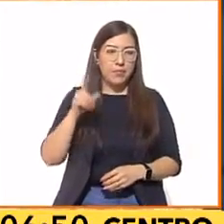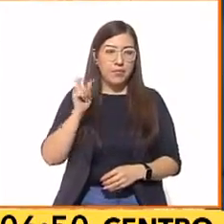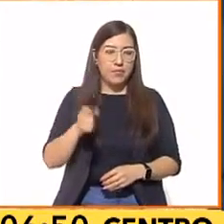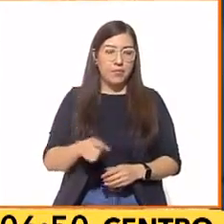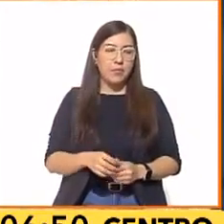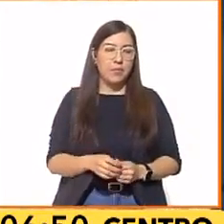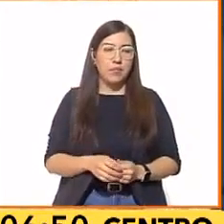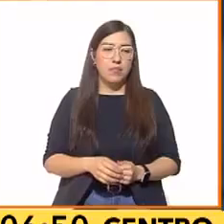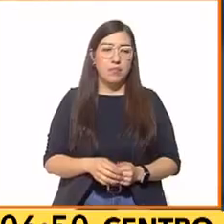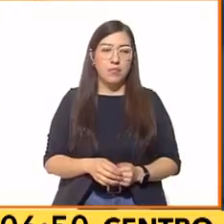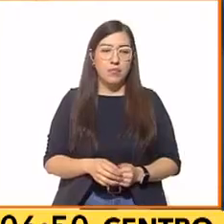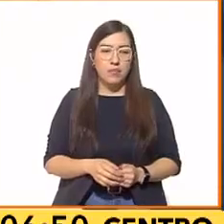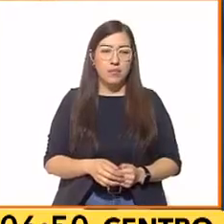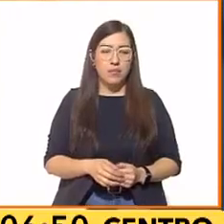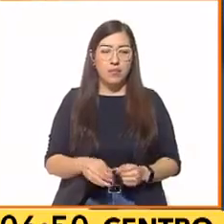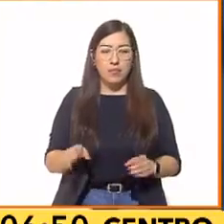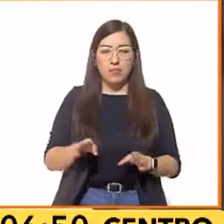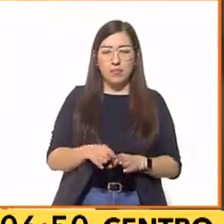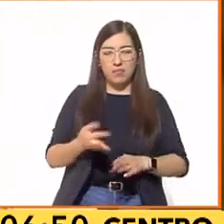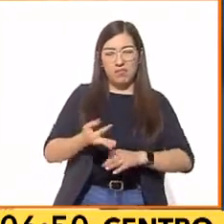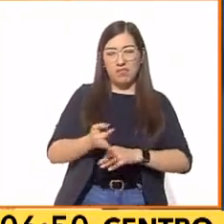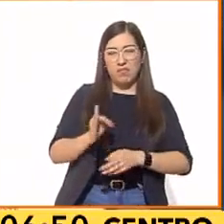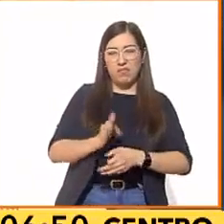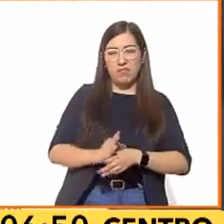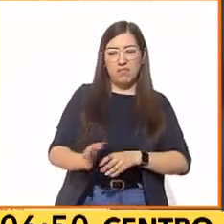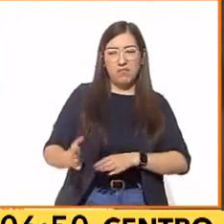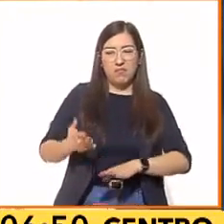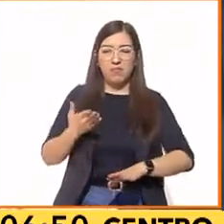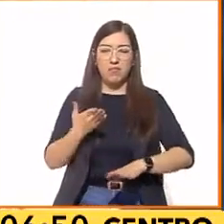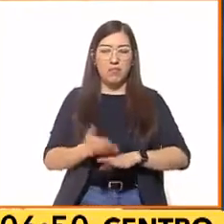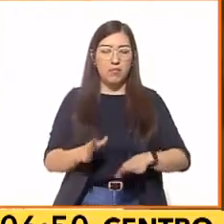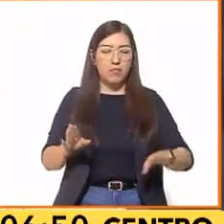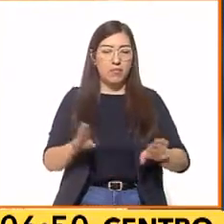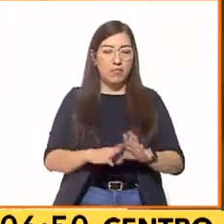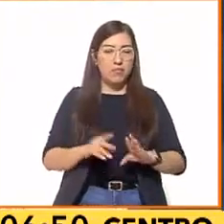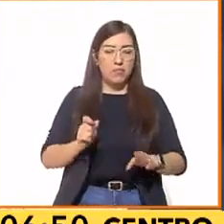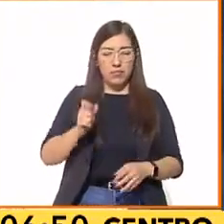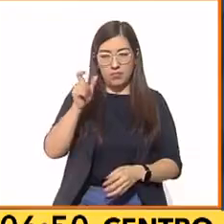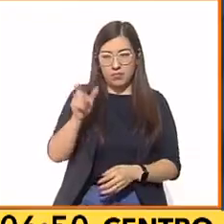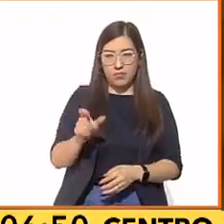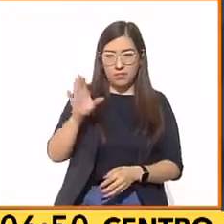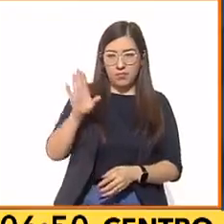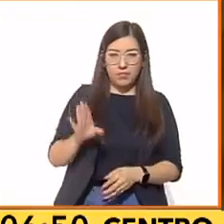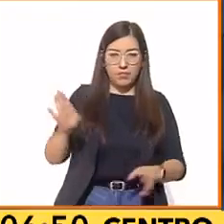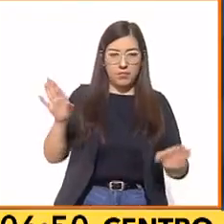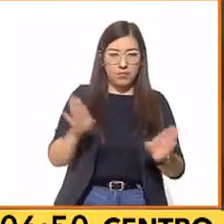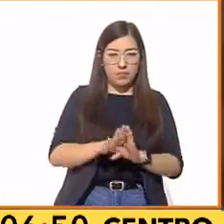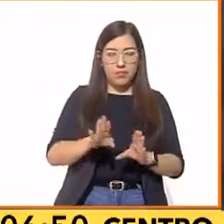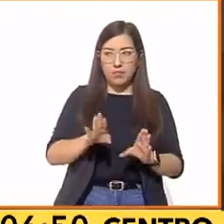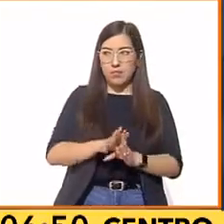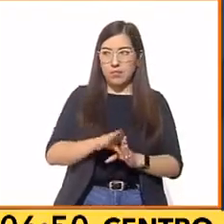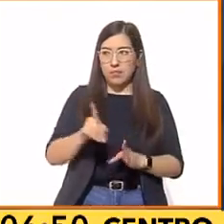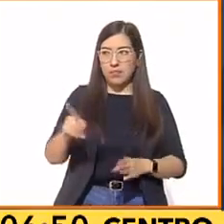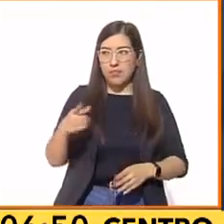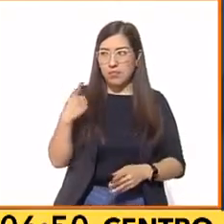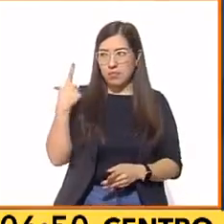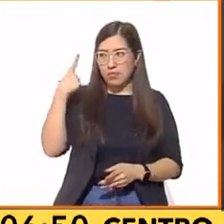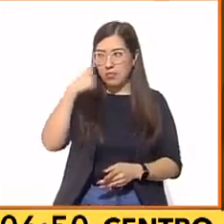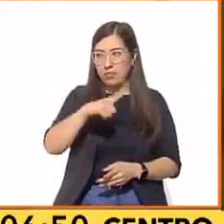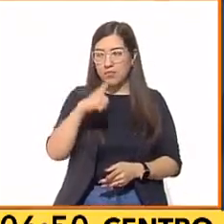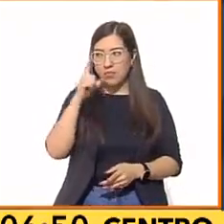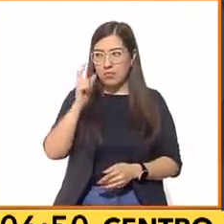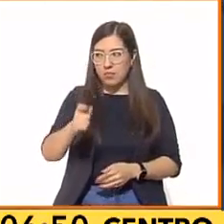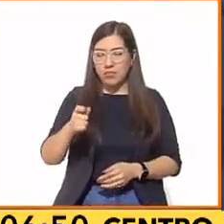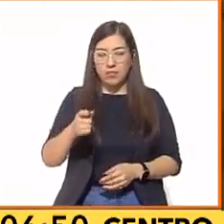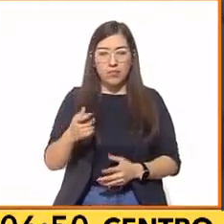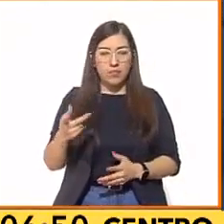lo ridiculiza, lo pinta de una manera grotesca, ¿no? Porque